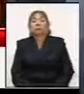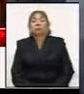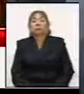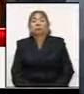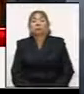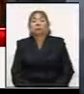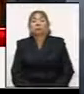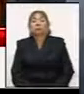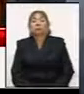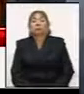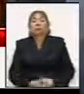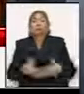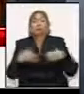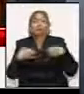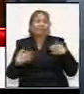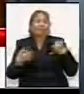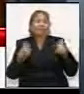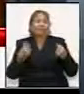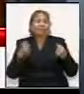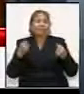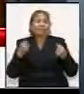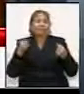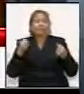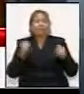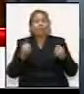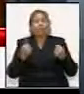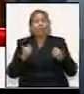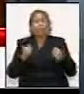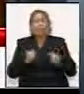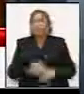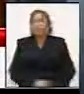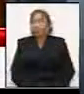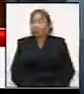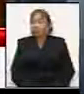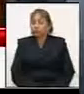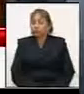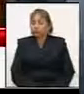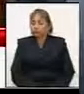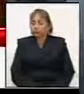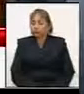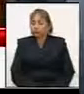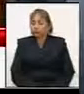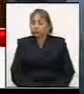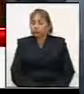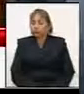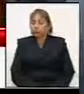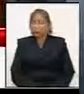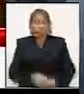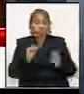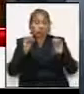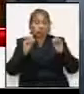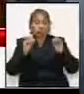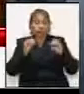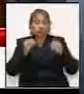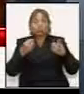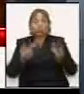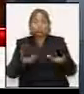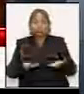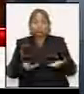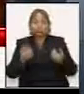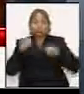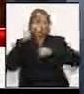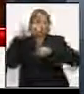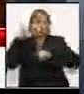hacen con euforia, con fuerza. Tiempo adicional. En esta oportunidad de